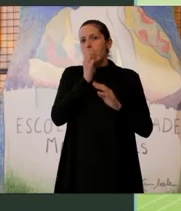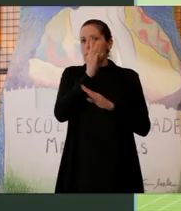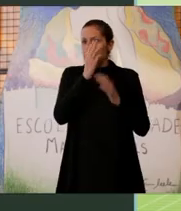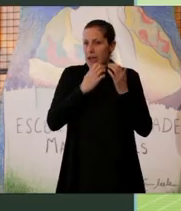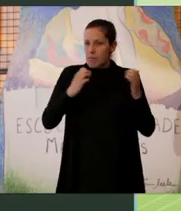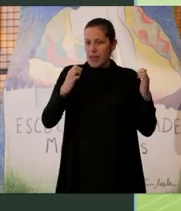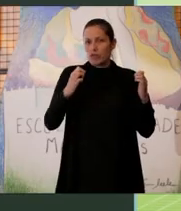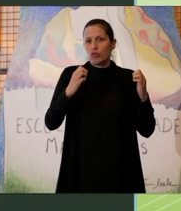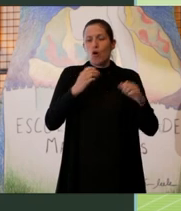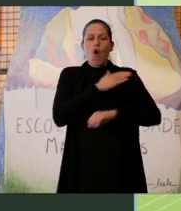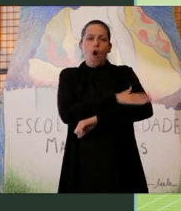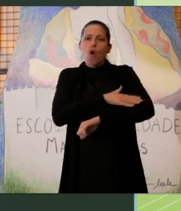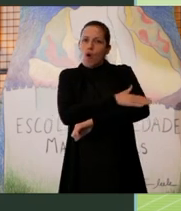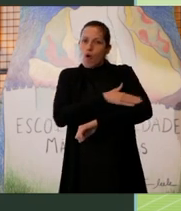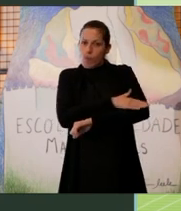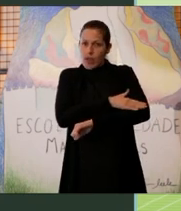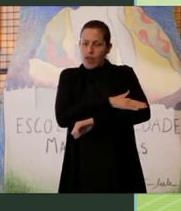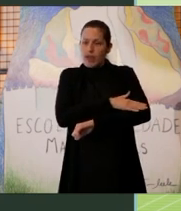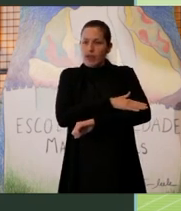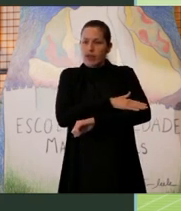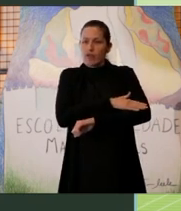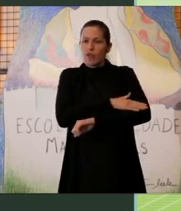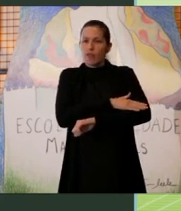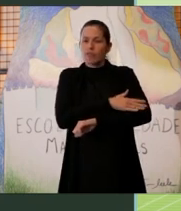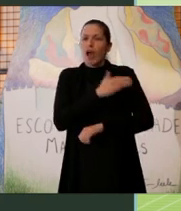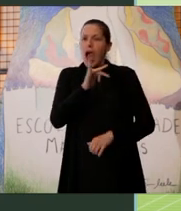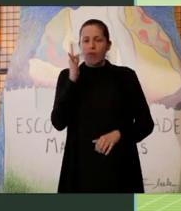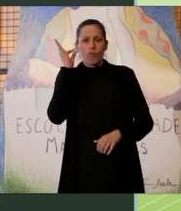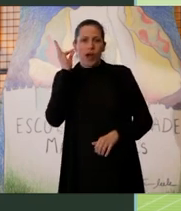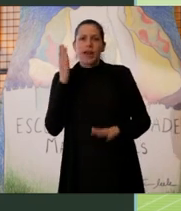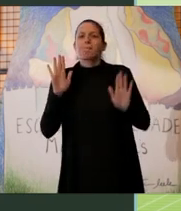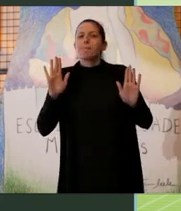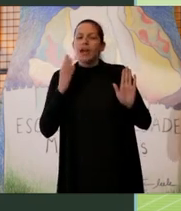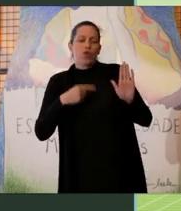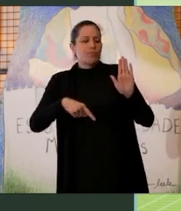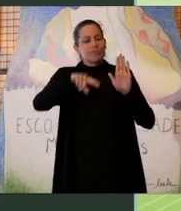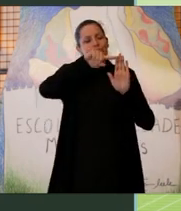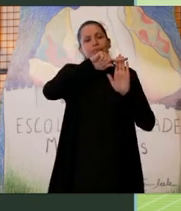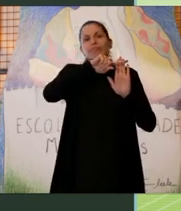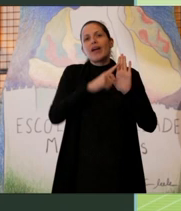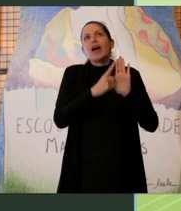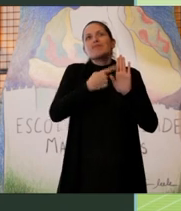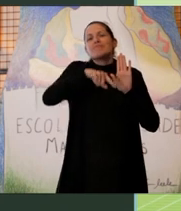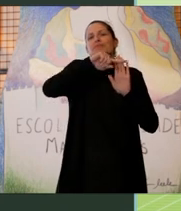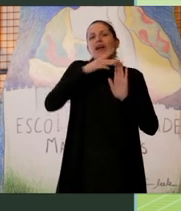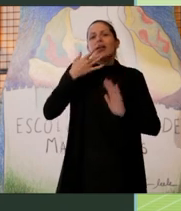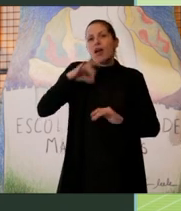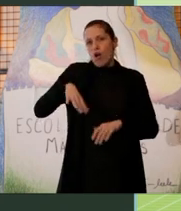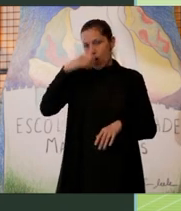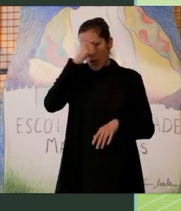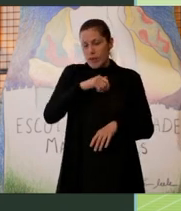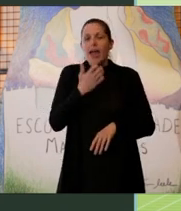quienes encabezan las listas siguen siendo mayoritariamente hombres en las alcaldías en este momento el 22%